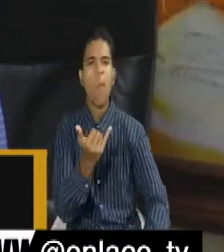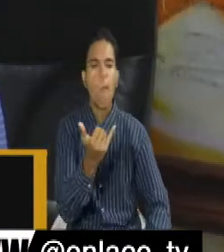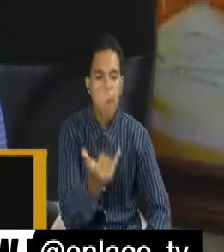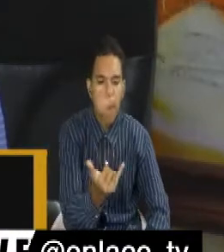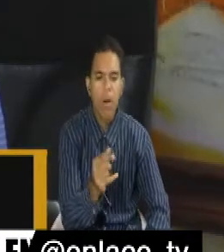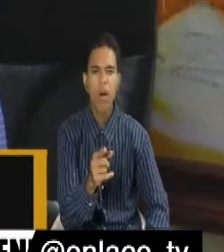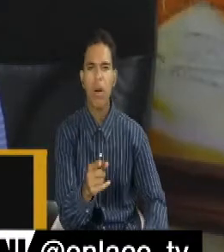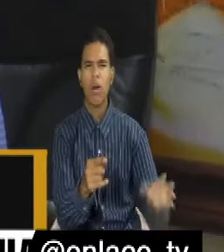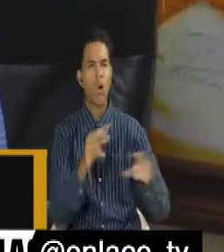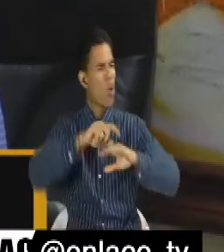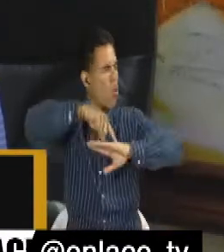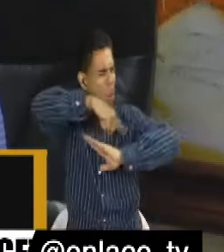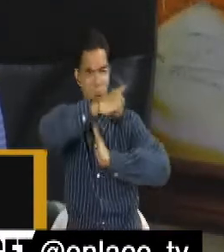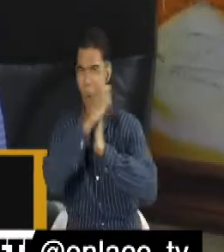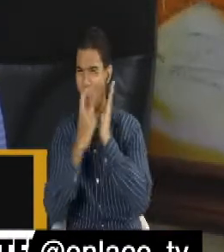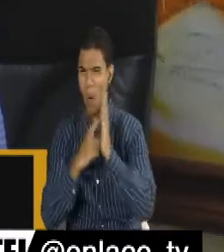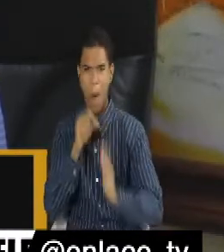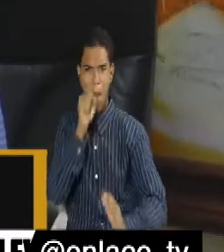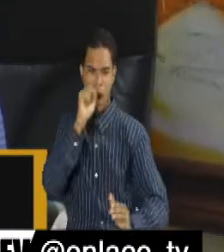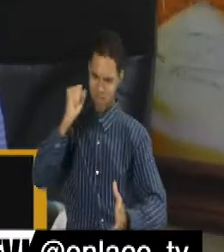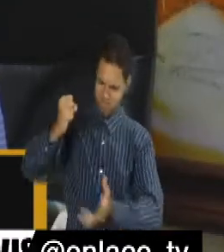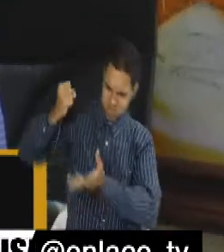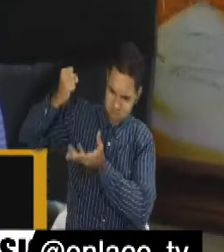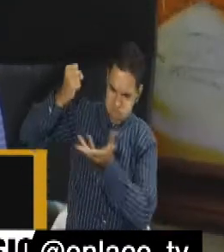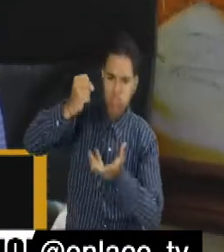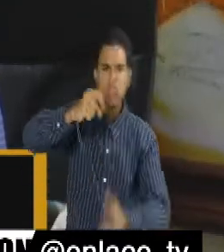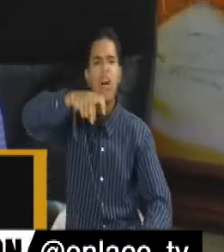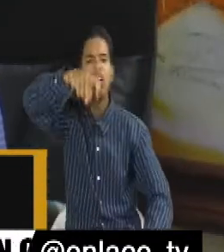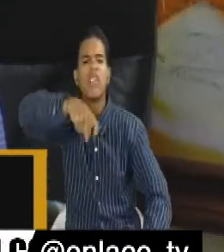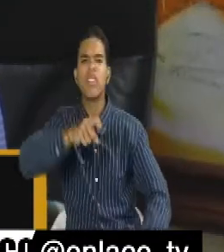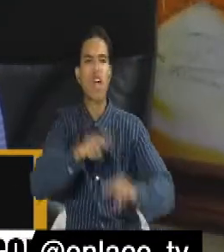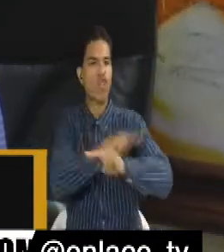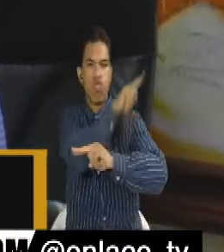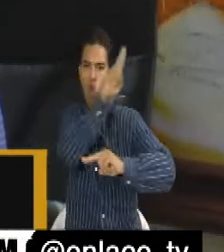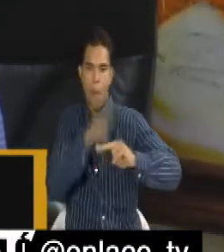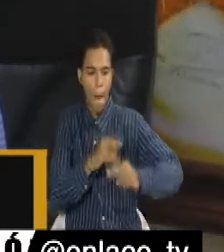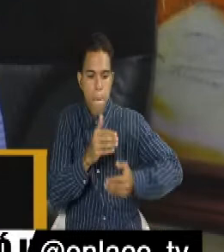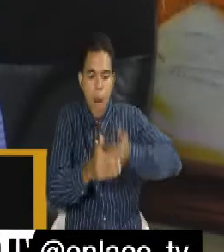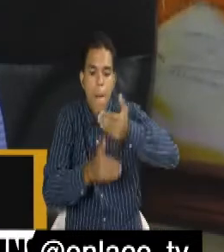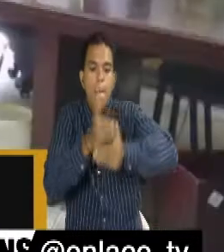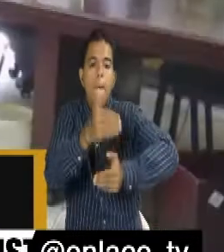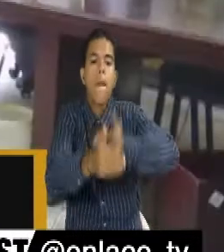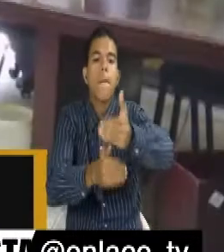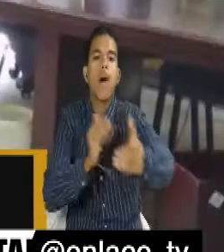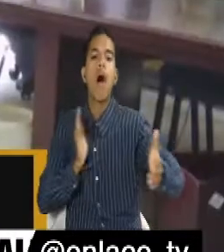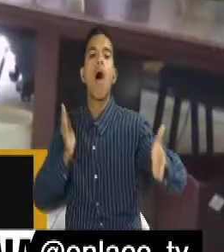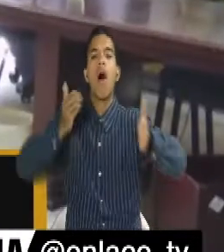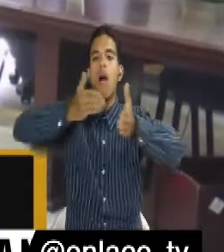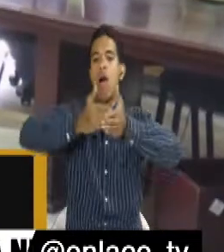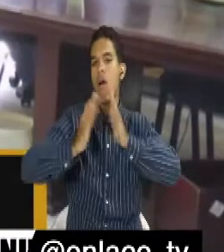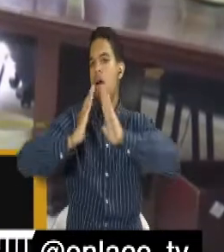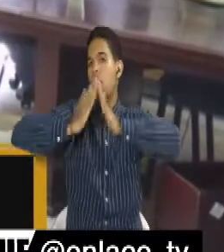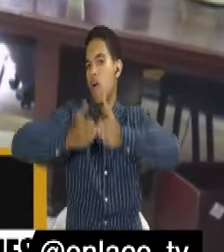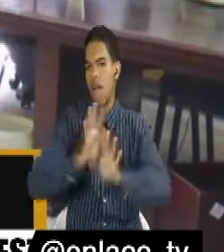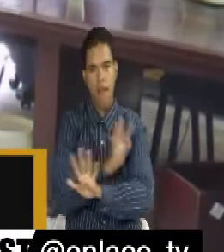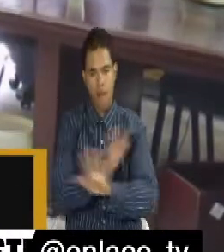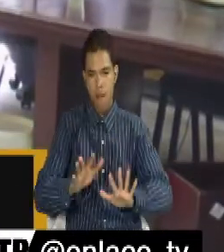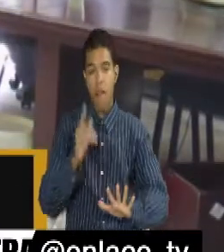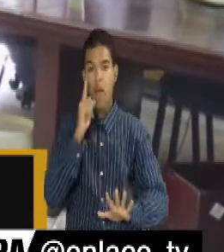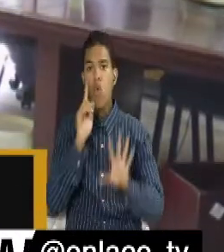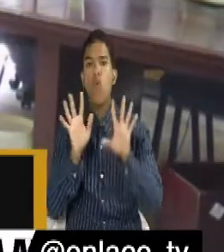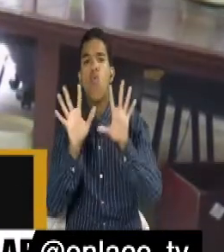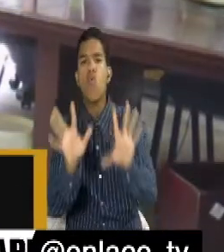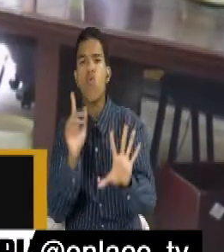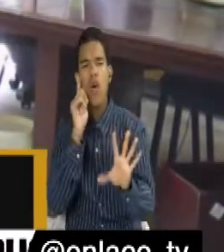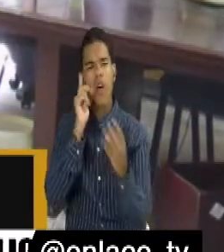conglomerado todos los recursos que el municipio necesita para el normal desarrollo de esta vigencia. En este proyecto de acuerdo